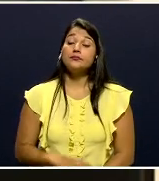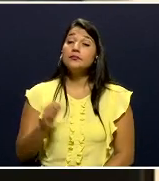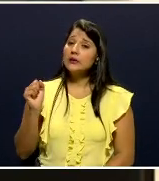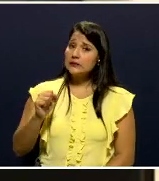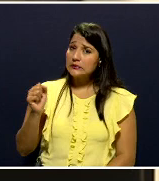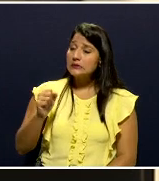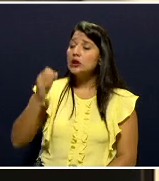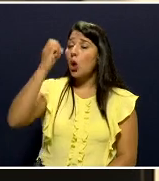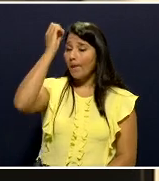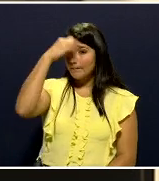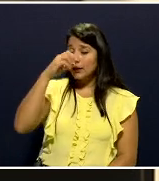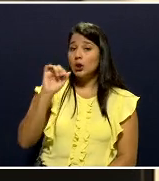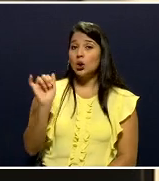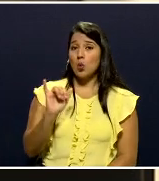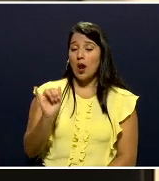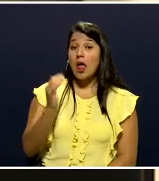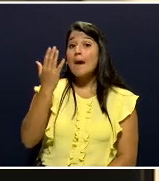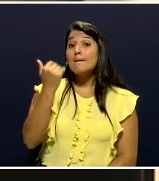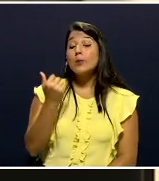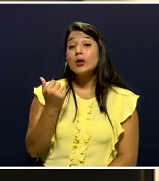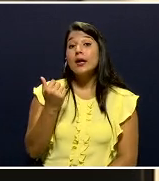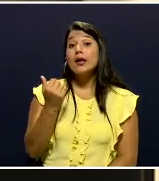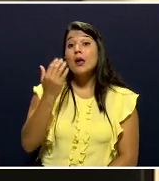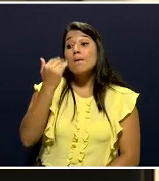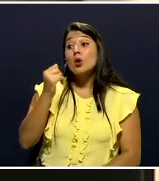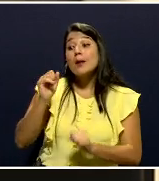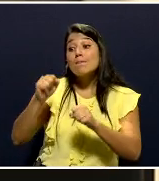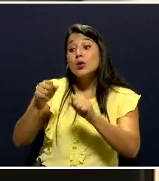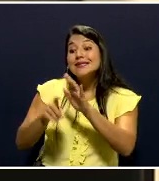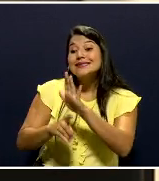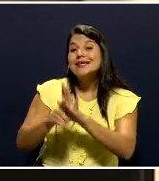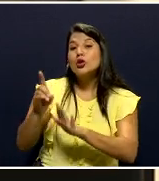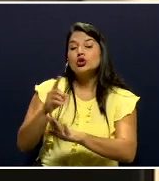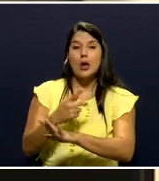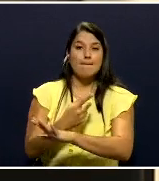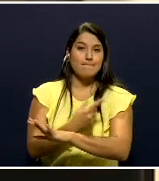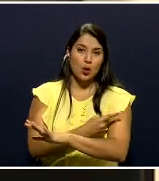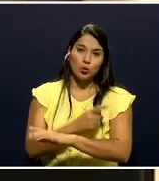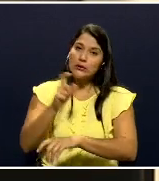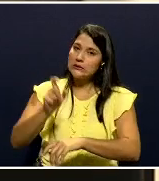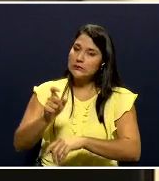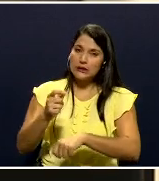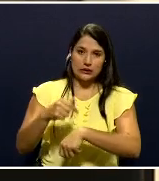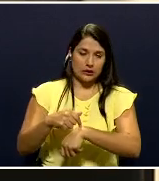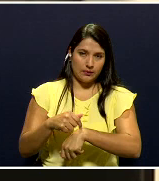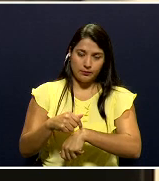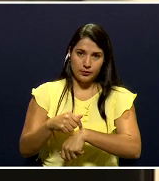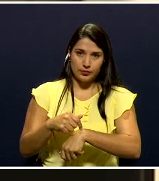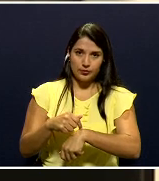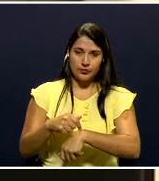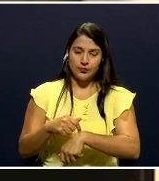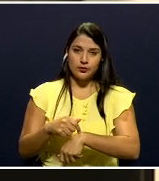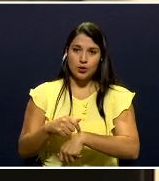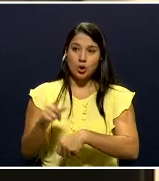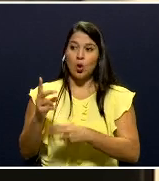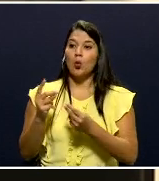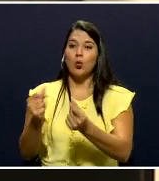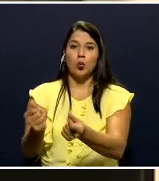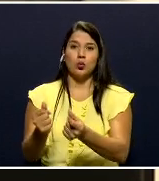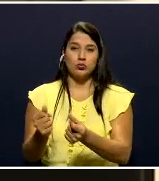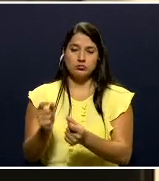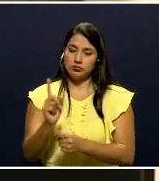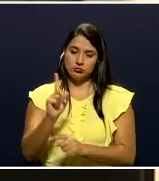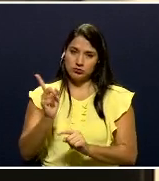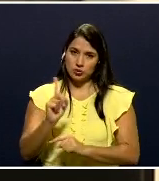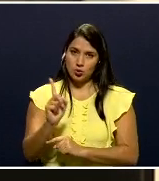Sí, coincido con eso, porque lo que pasa es que desarrollar una vacuna, digamos que toma su tiempo. En estos momentos, como